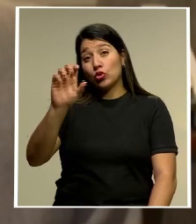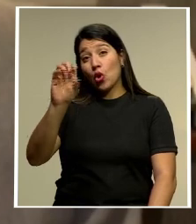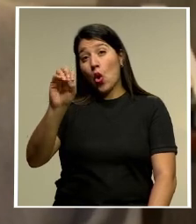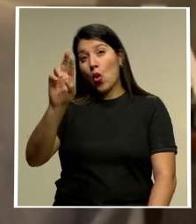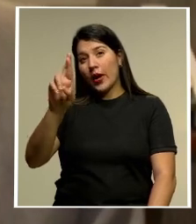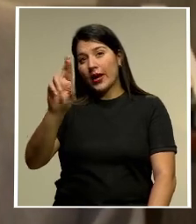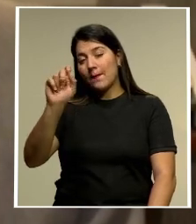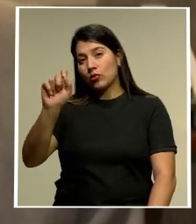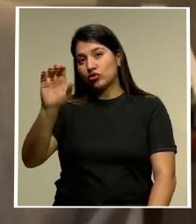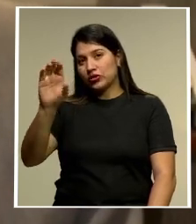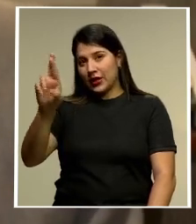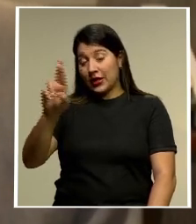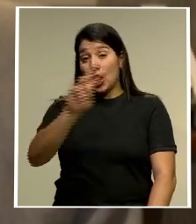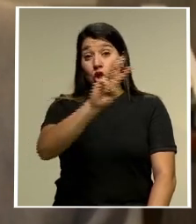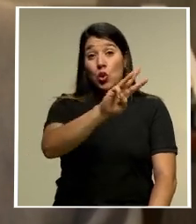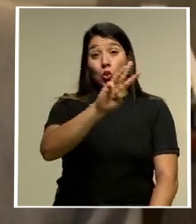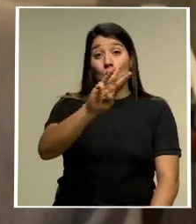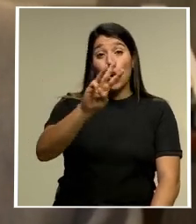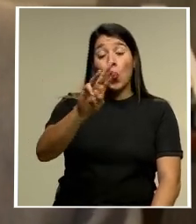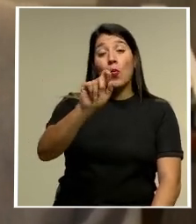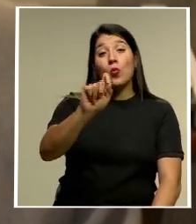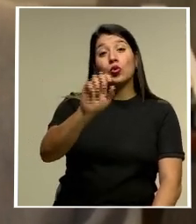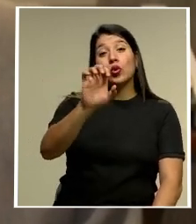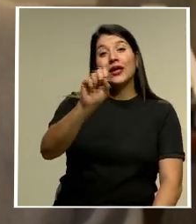www.estadonacion.or.cr. Repito,